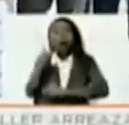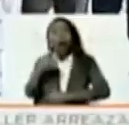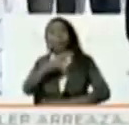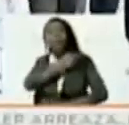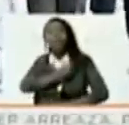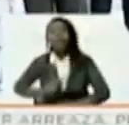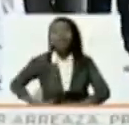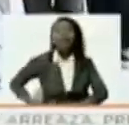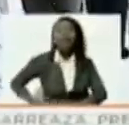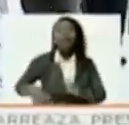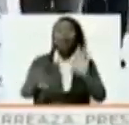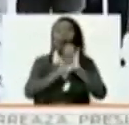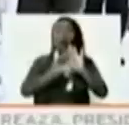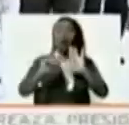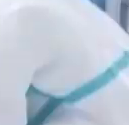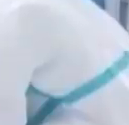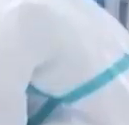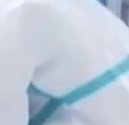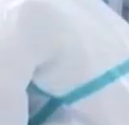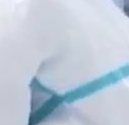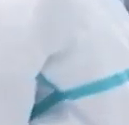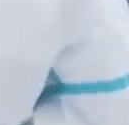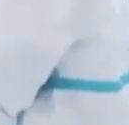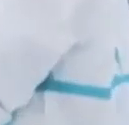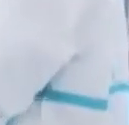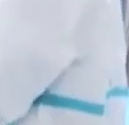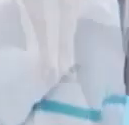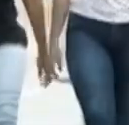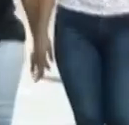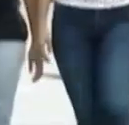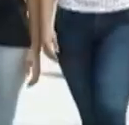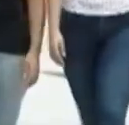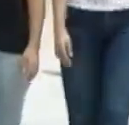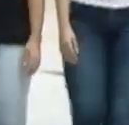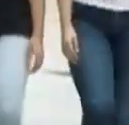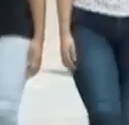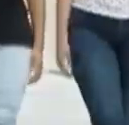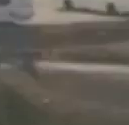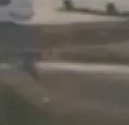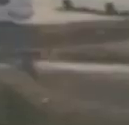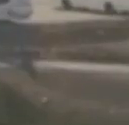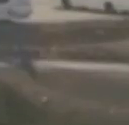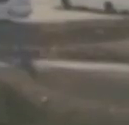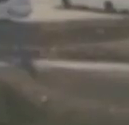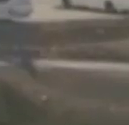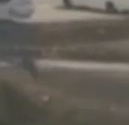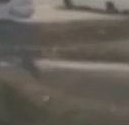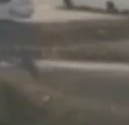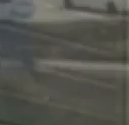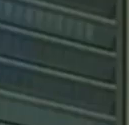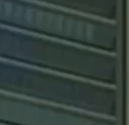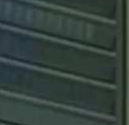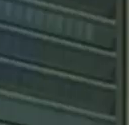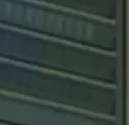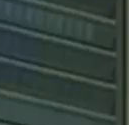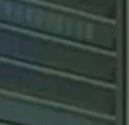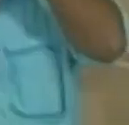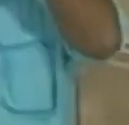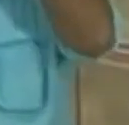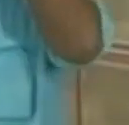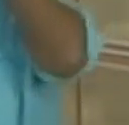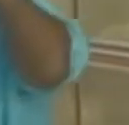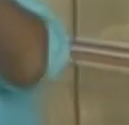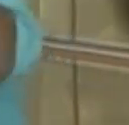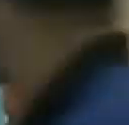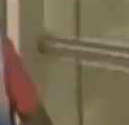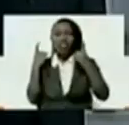En cadena nacional, Nicolás Maduro reiteró que hasta ahora no hay casos de coronavirus en Venezuela y anunció restricciones aéreas